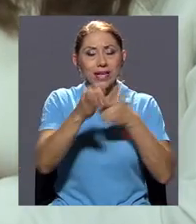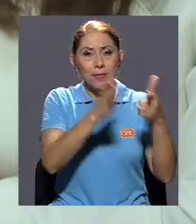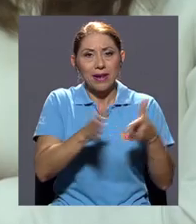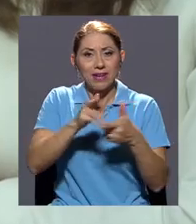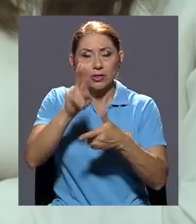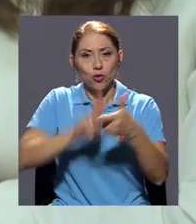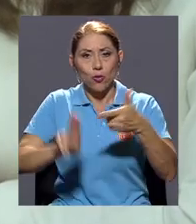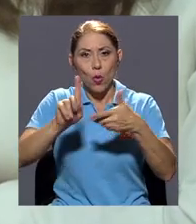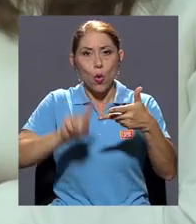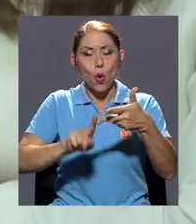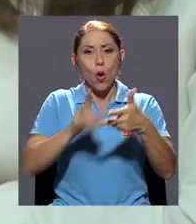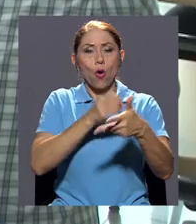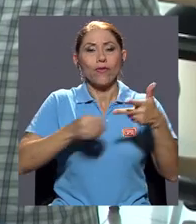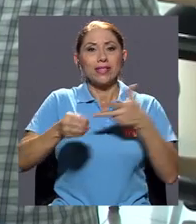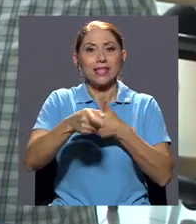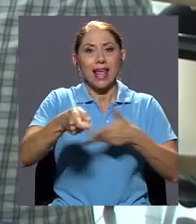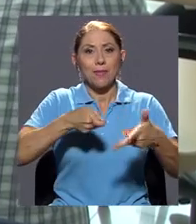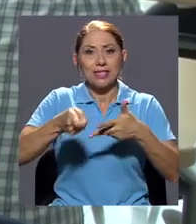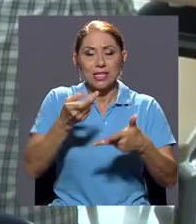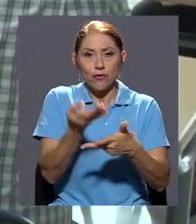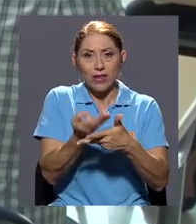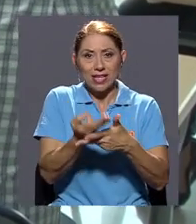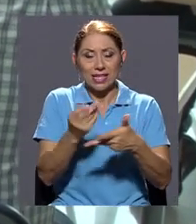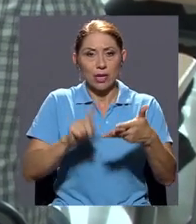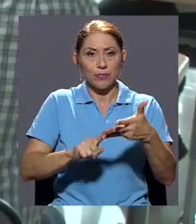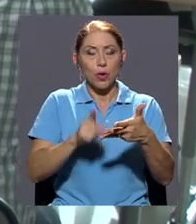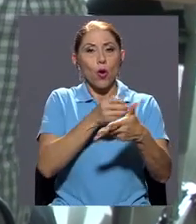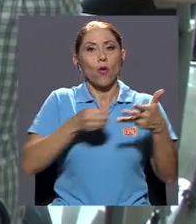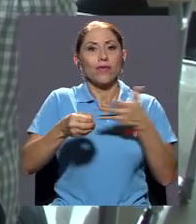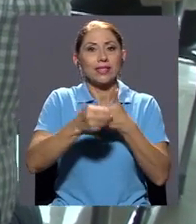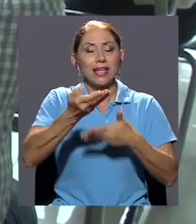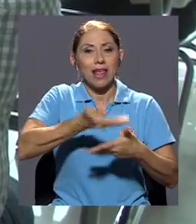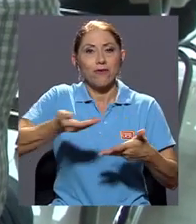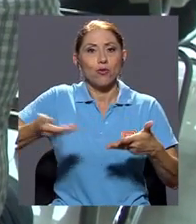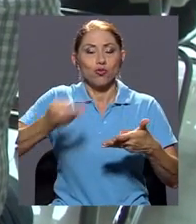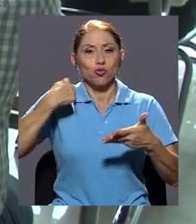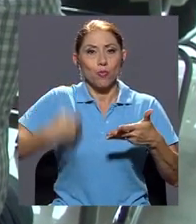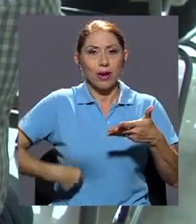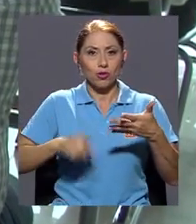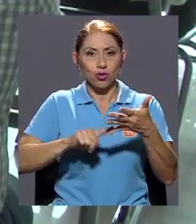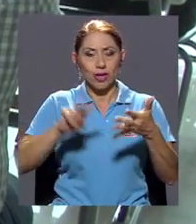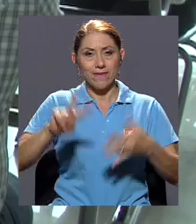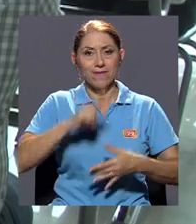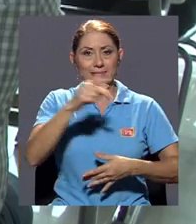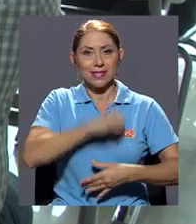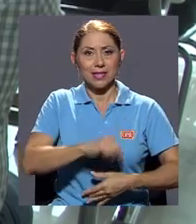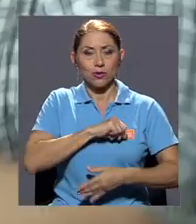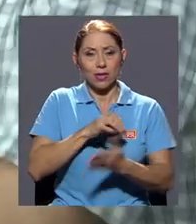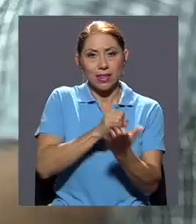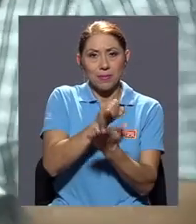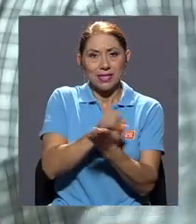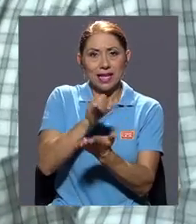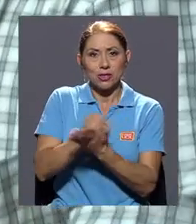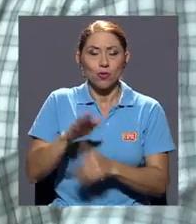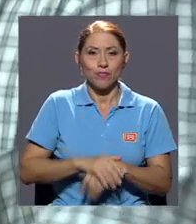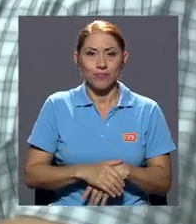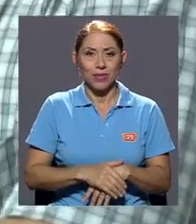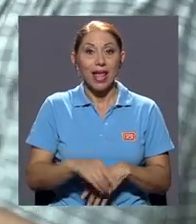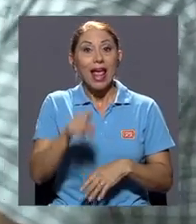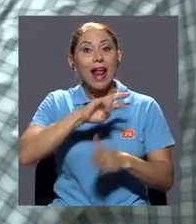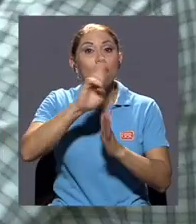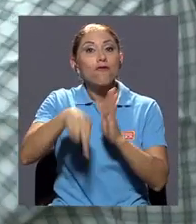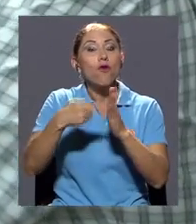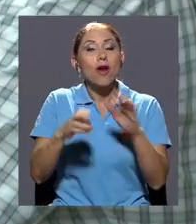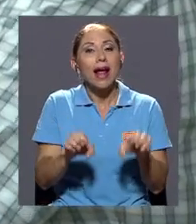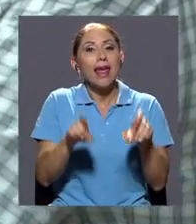Oficina de Administración Financiera, la Oficina de Recursos Humanos y la Vicerrectoría de Investigación. El rol académico directivo en una